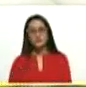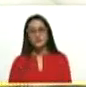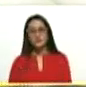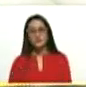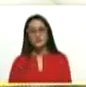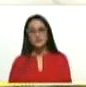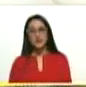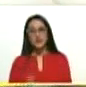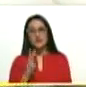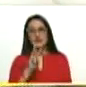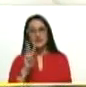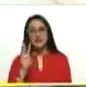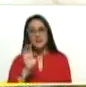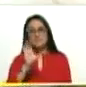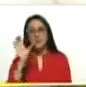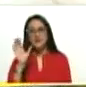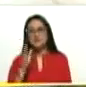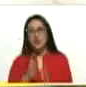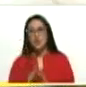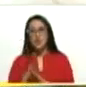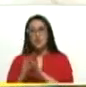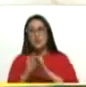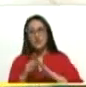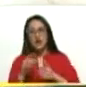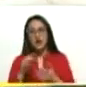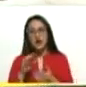ante los 33 países de la Comunidad de Estados